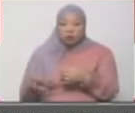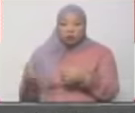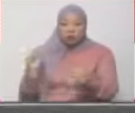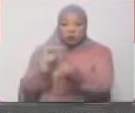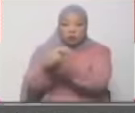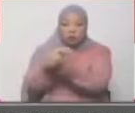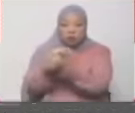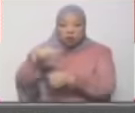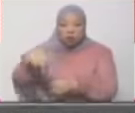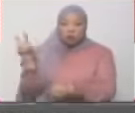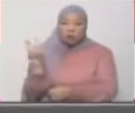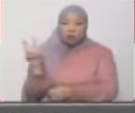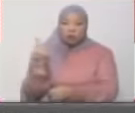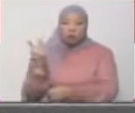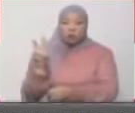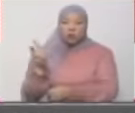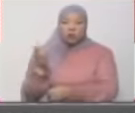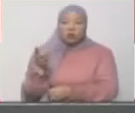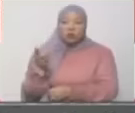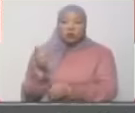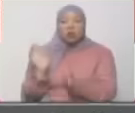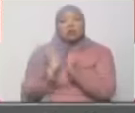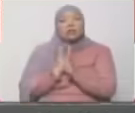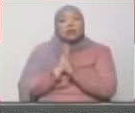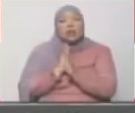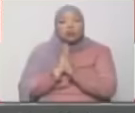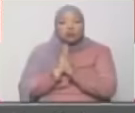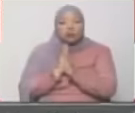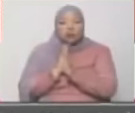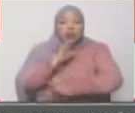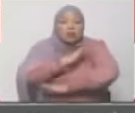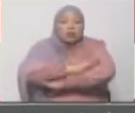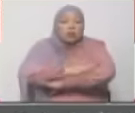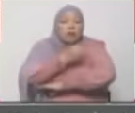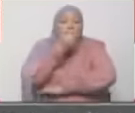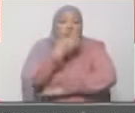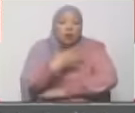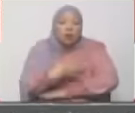capturado era una mansa paloma,